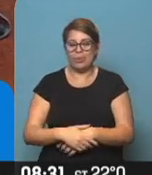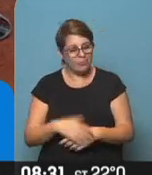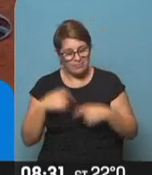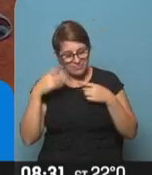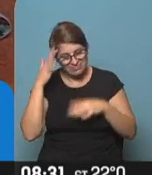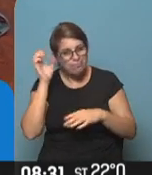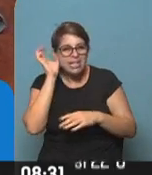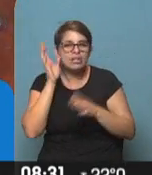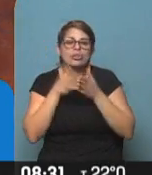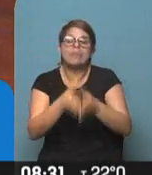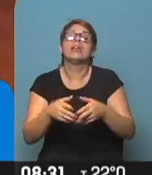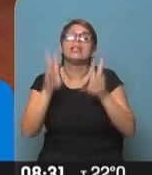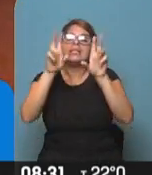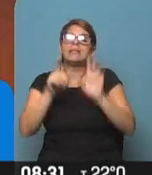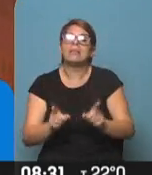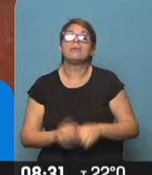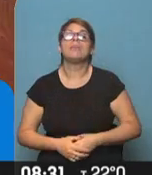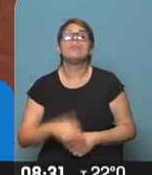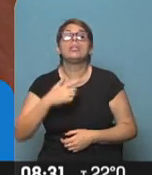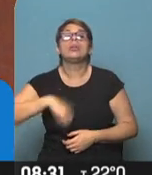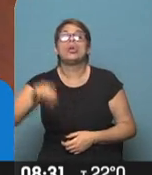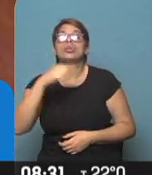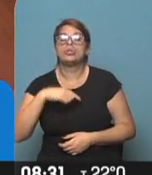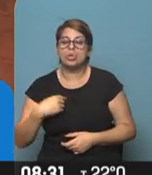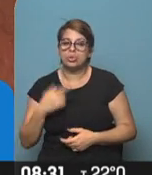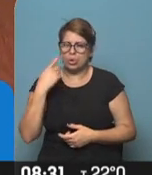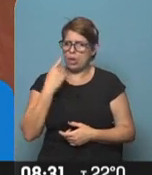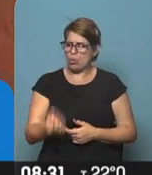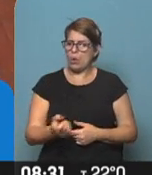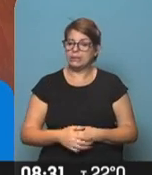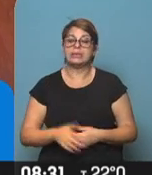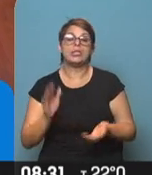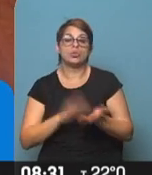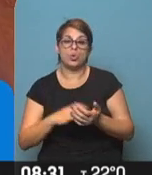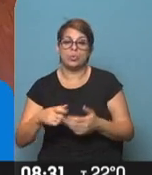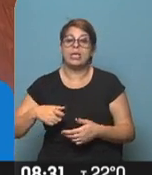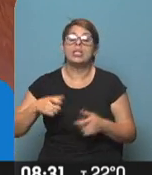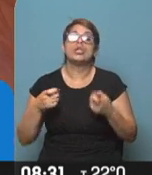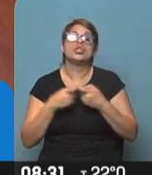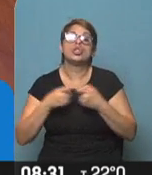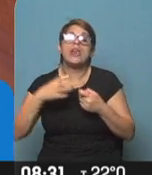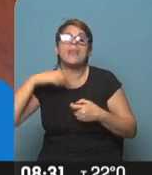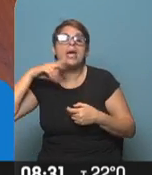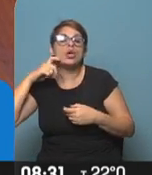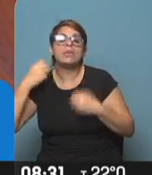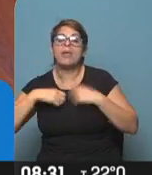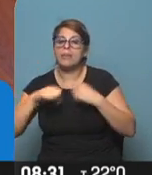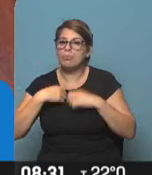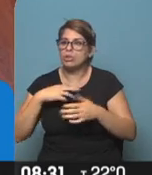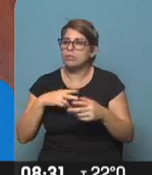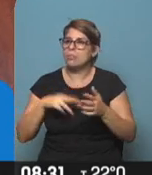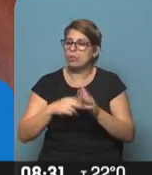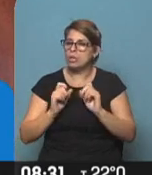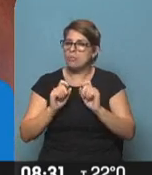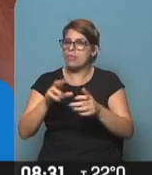vamos a ser puntual básicamente lo que nosotros estamos viendo es que con respecto a las sociedades anónimas deportivas son un problema para nuestros clubes